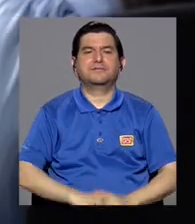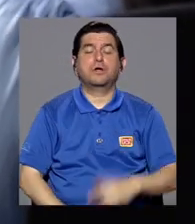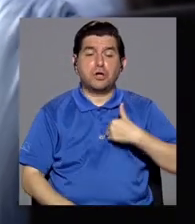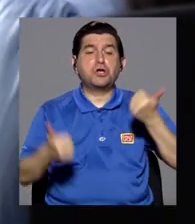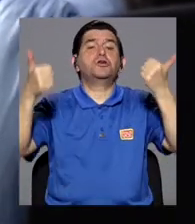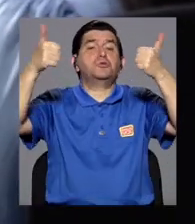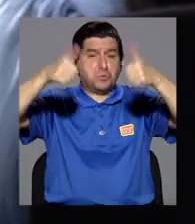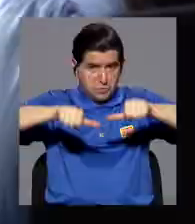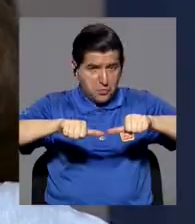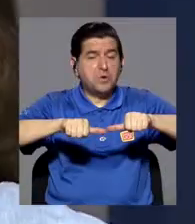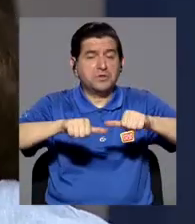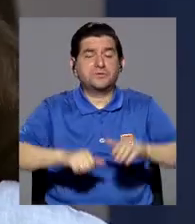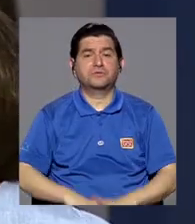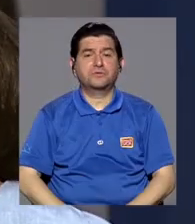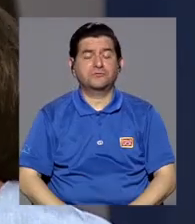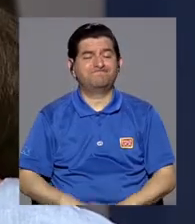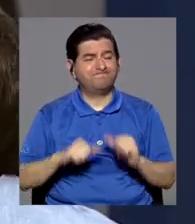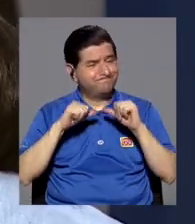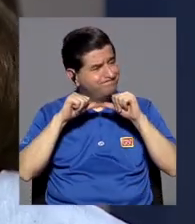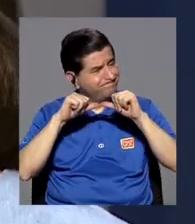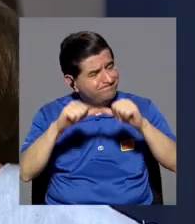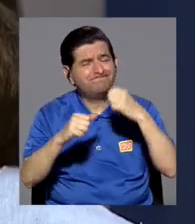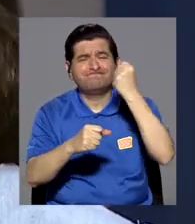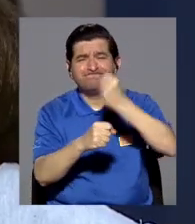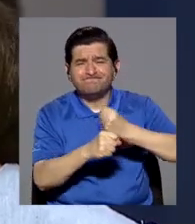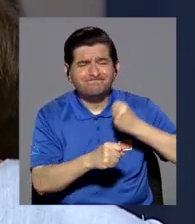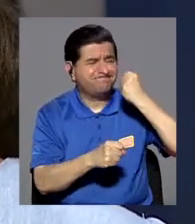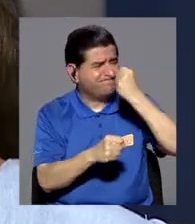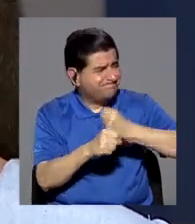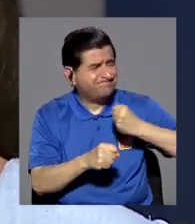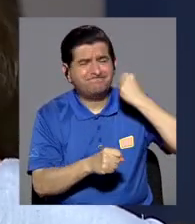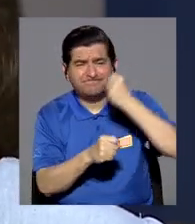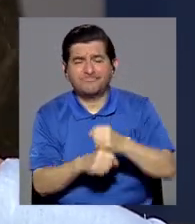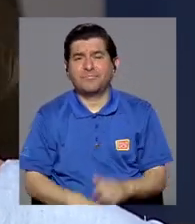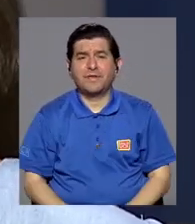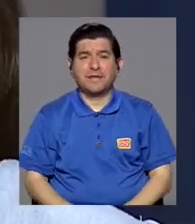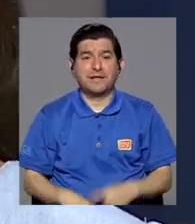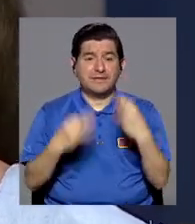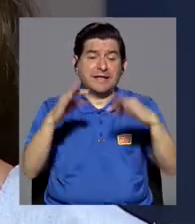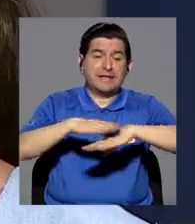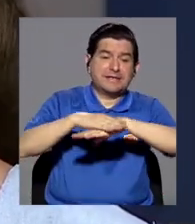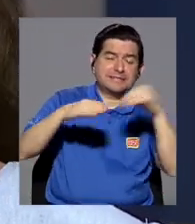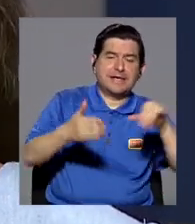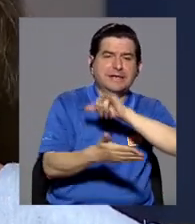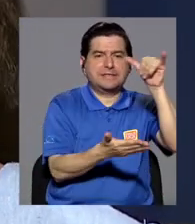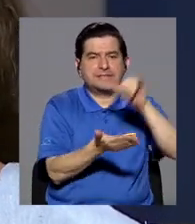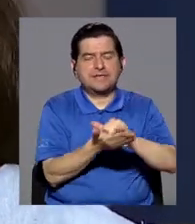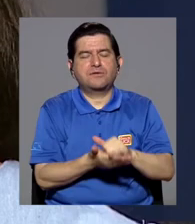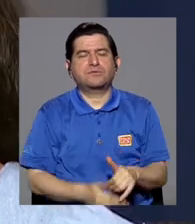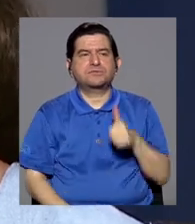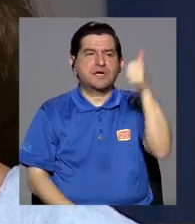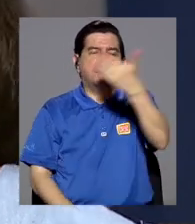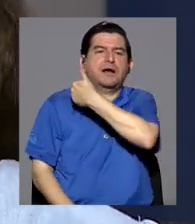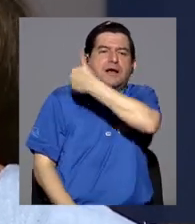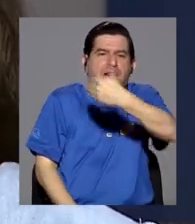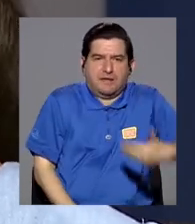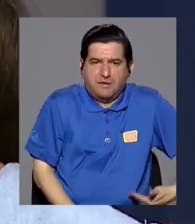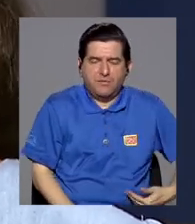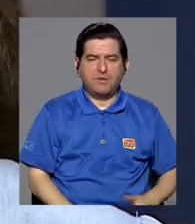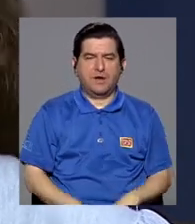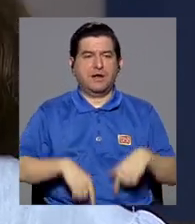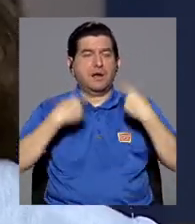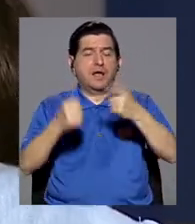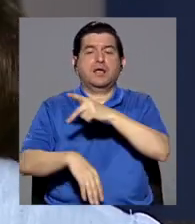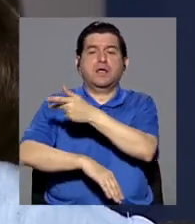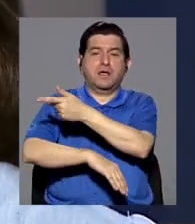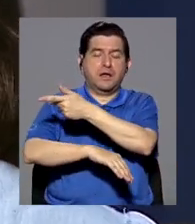estoy de acuerdo con vos tenemos que seguir trabajando y saliendo de san josé alajuela heredia para ir a